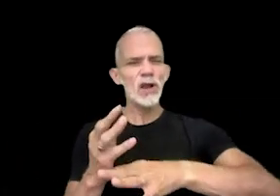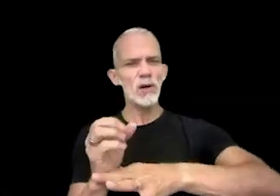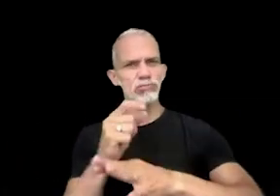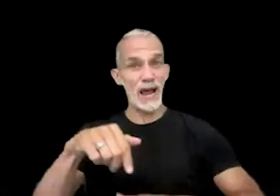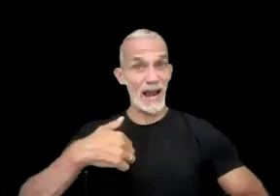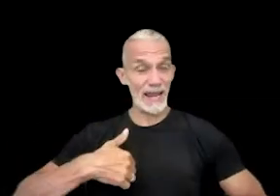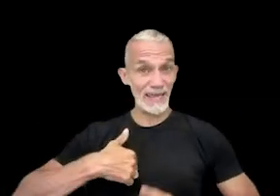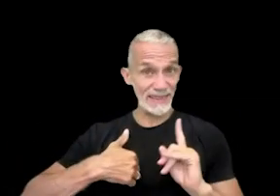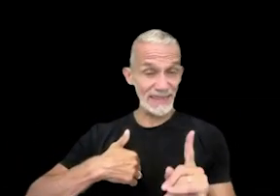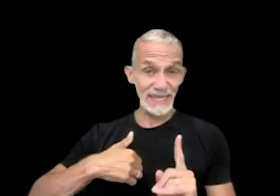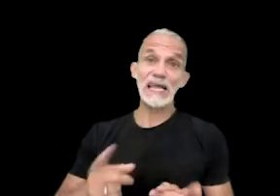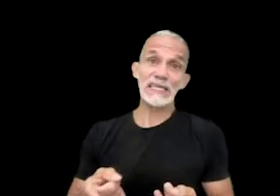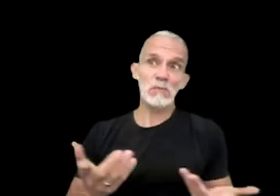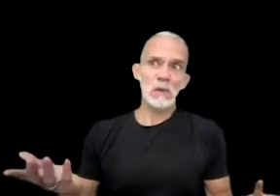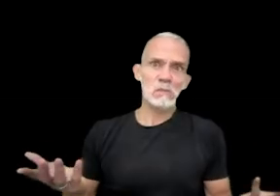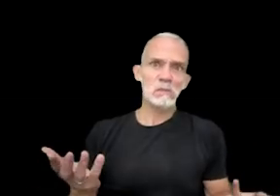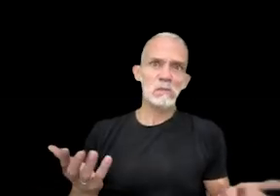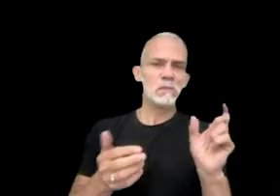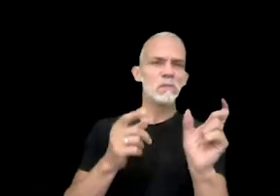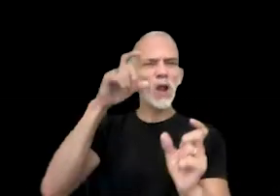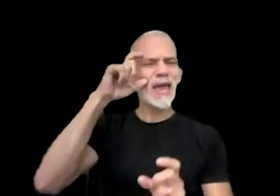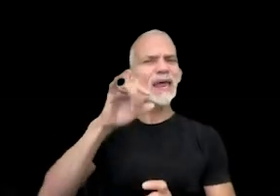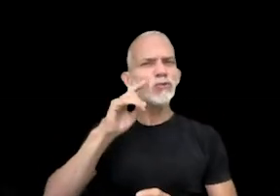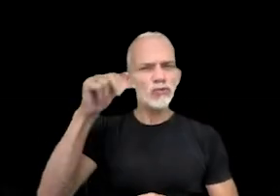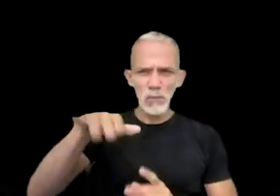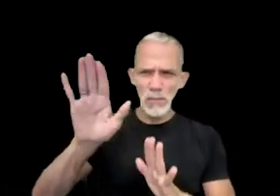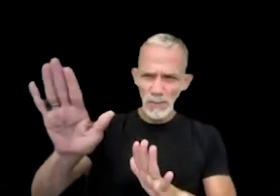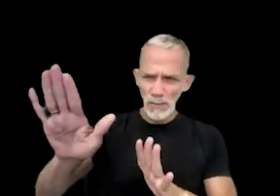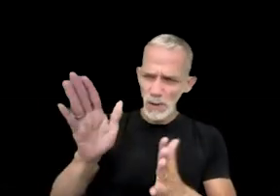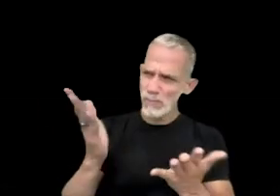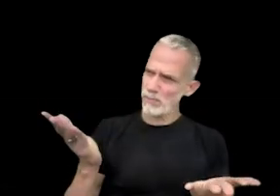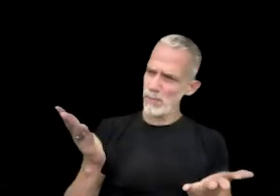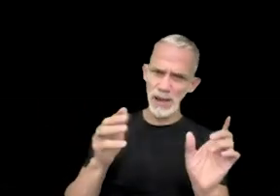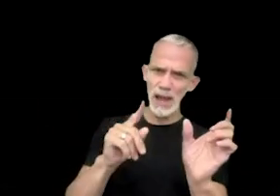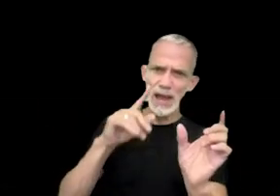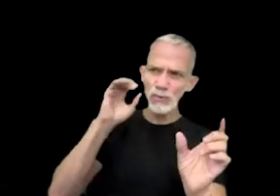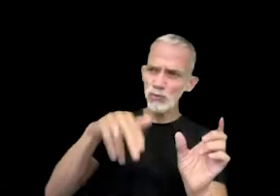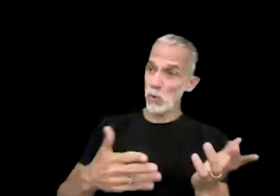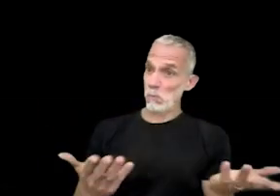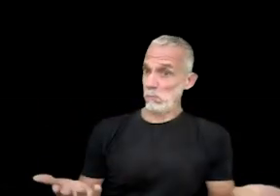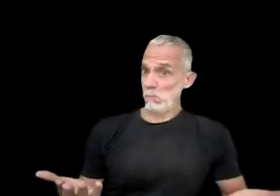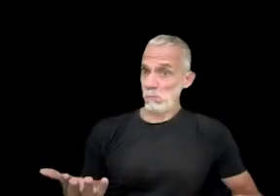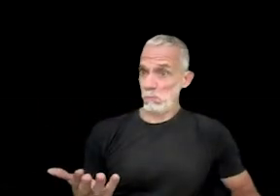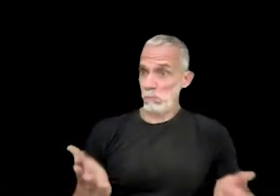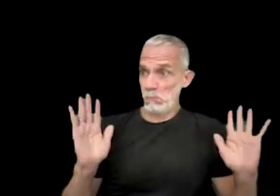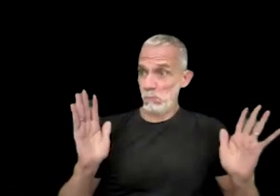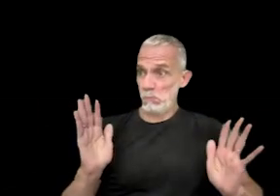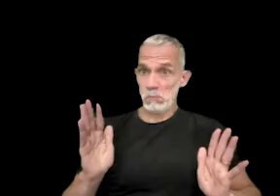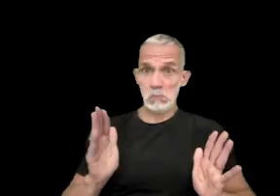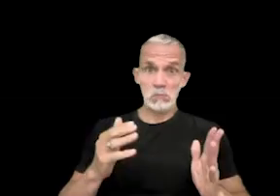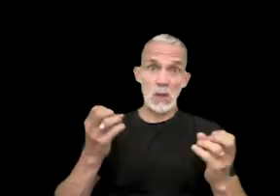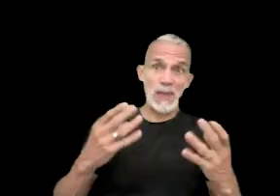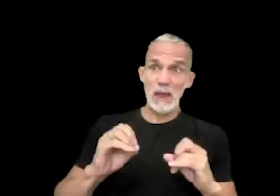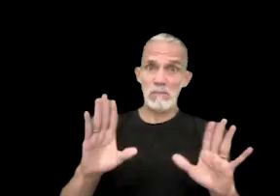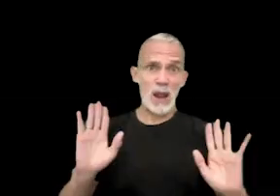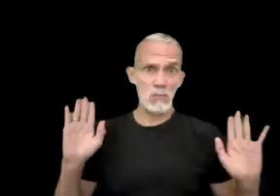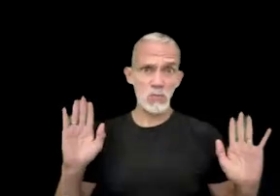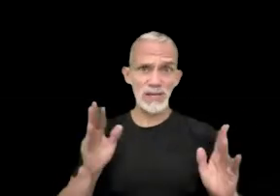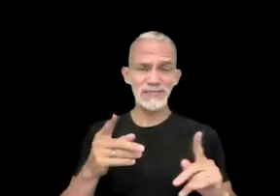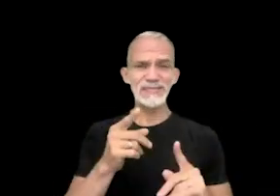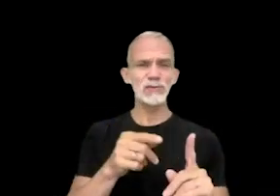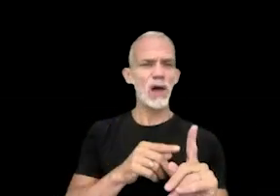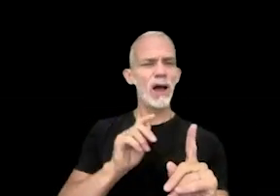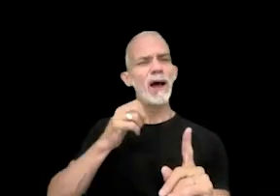República Argentina, también vemos que empiezan a decir, no, no, muchachos, la ilusión es ilusión. No estamos hablando de esquivar el